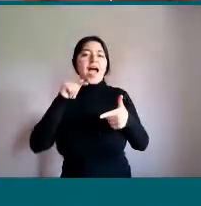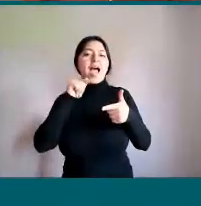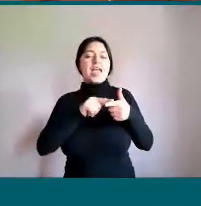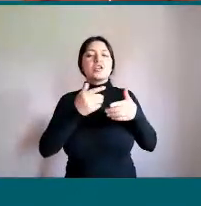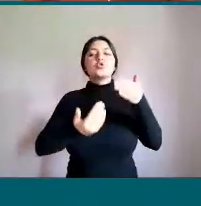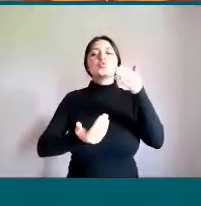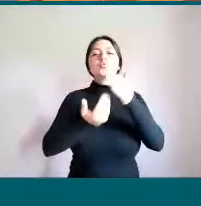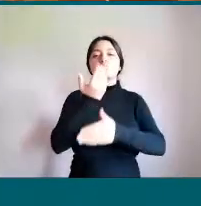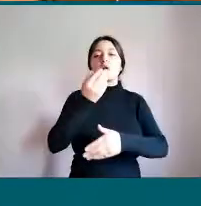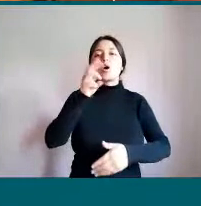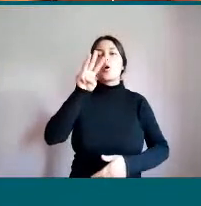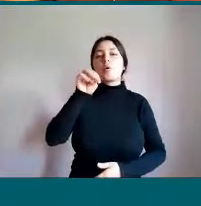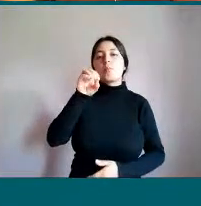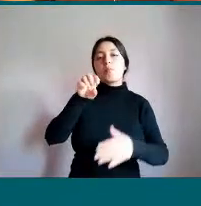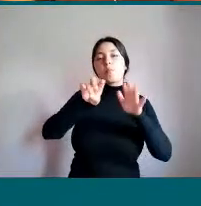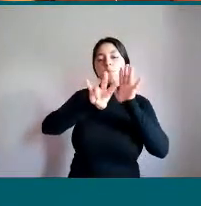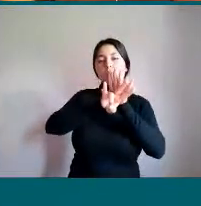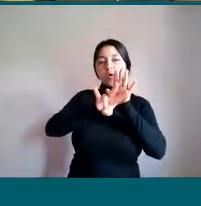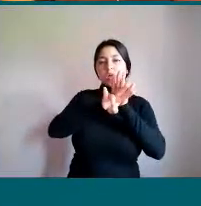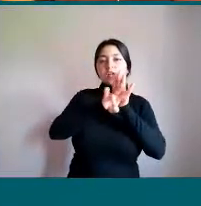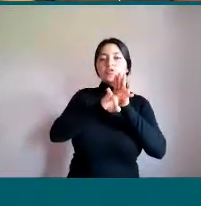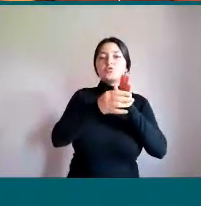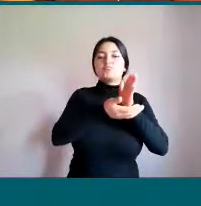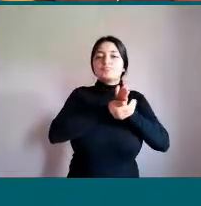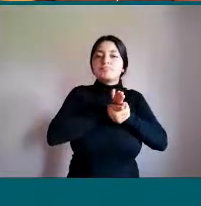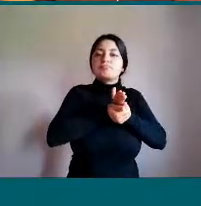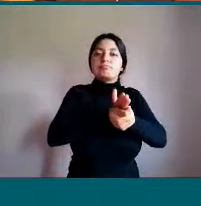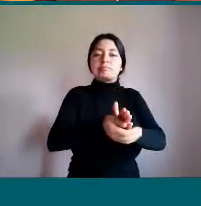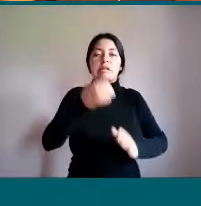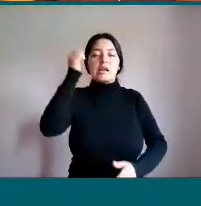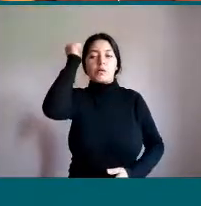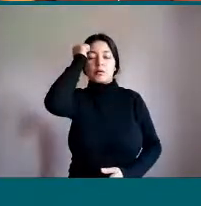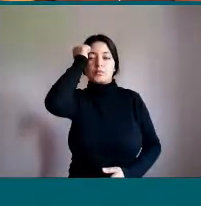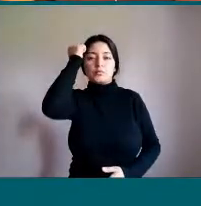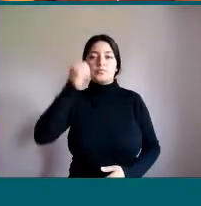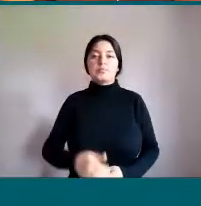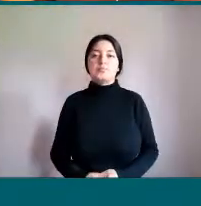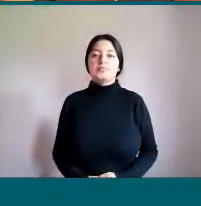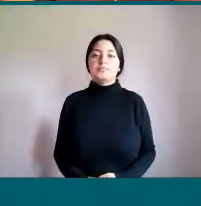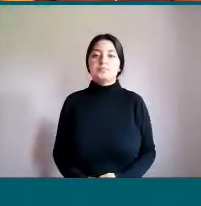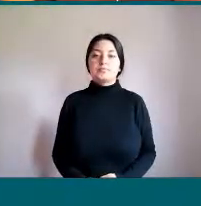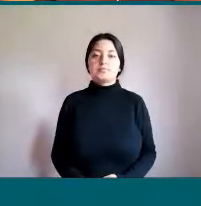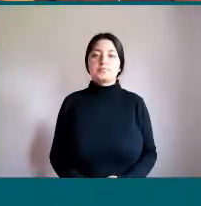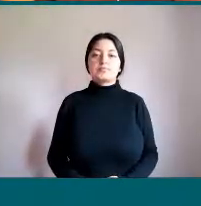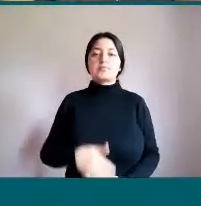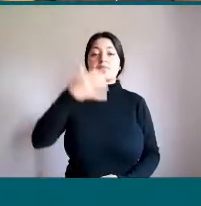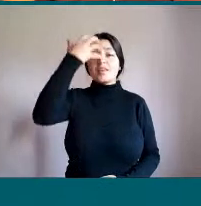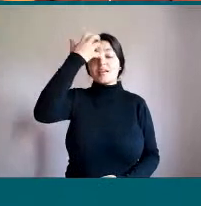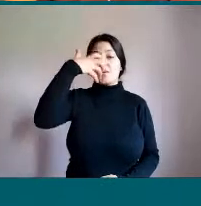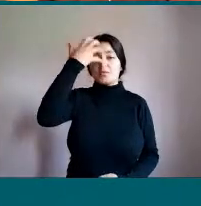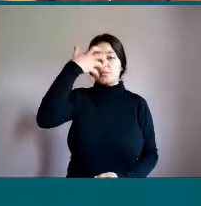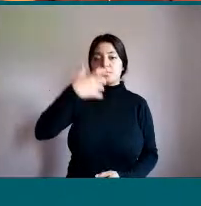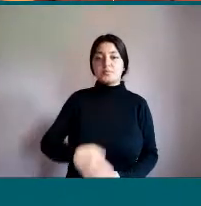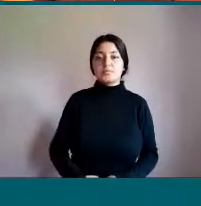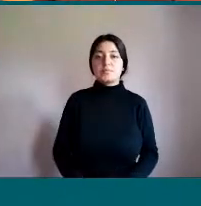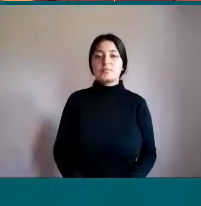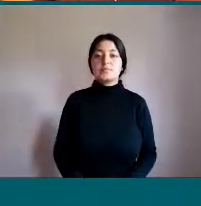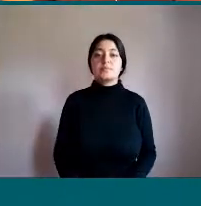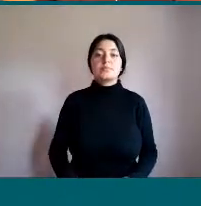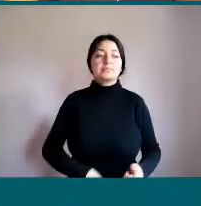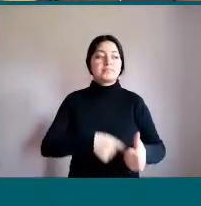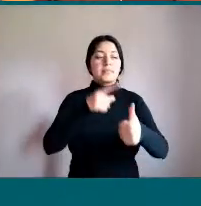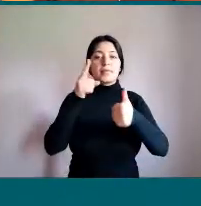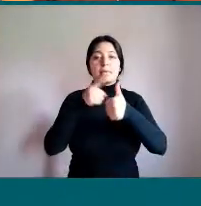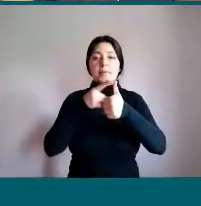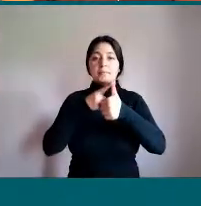paradigma de evaluación, que estoy seguro que muchos de vosotros y de vosotras ya estáis trabajando en las aulas. Así que lo primero, me